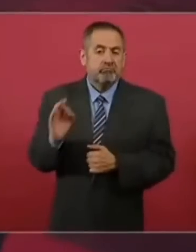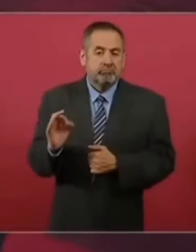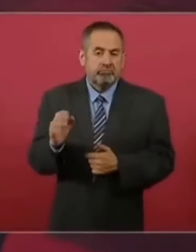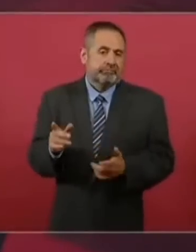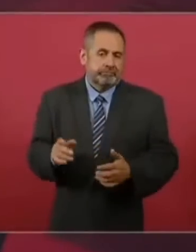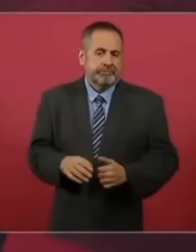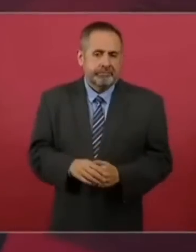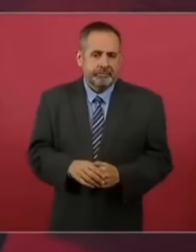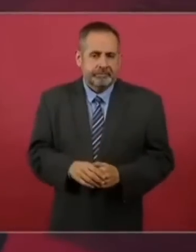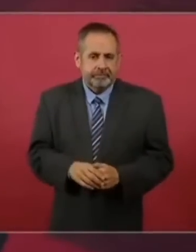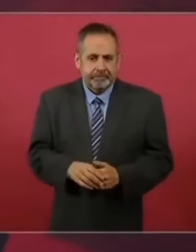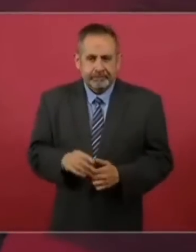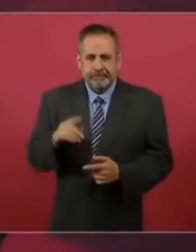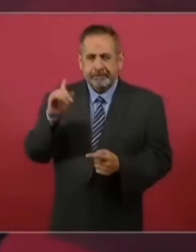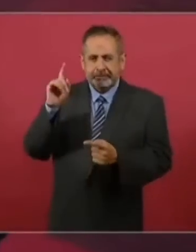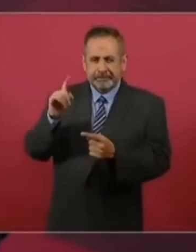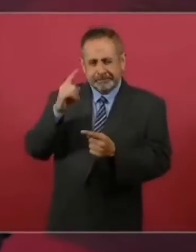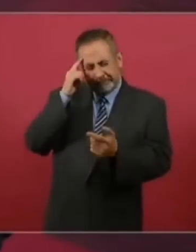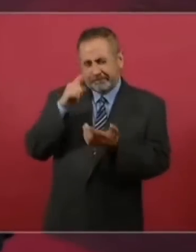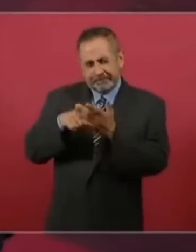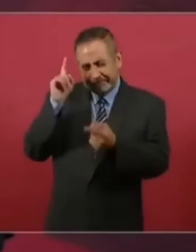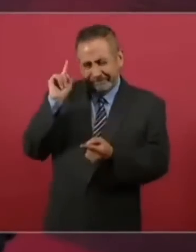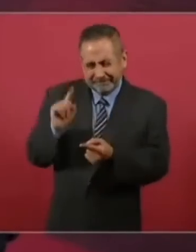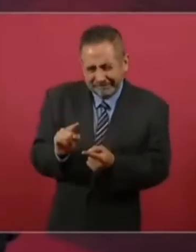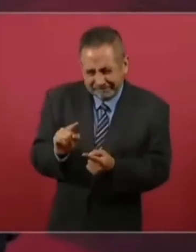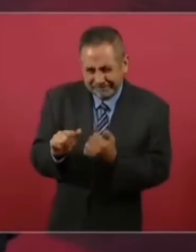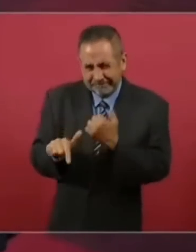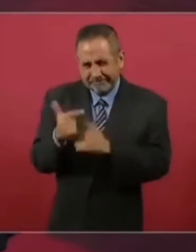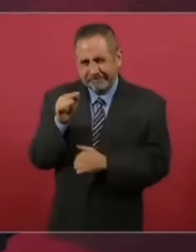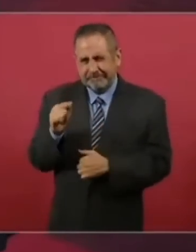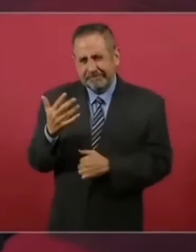Ya no se puede pensar en 12.50, pero digo,